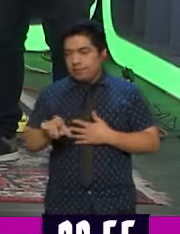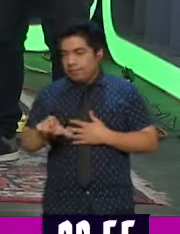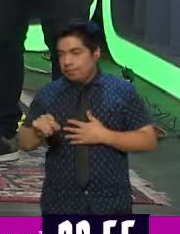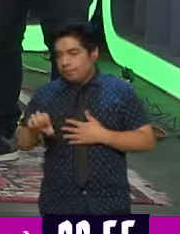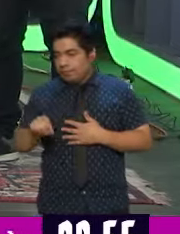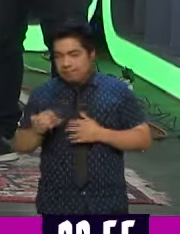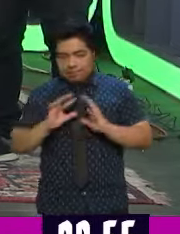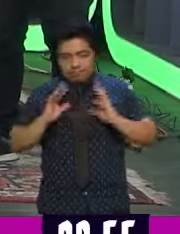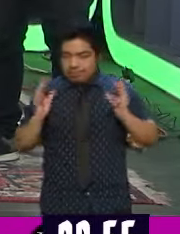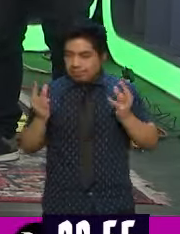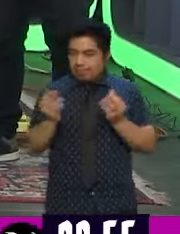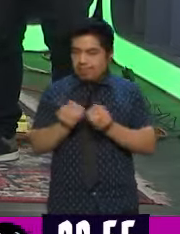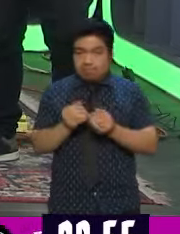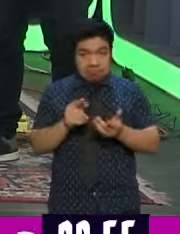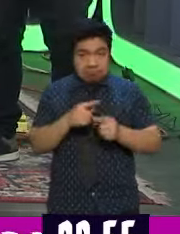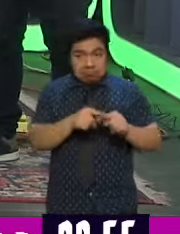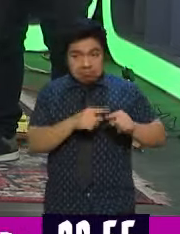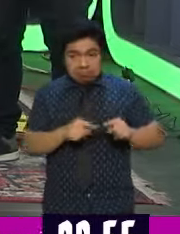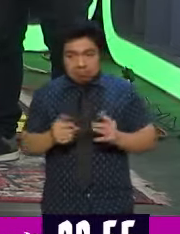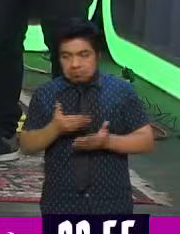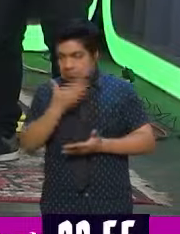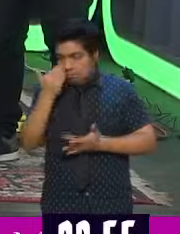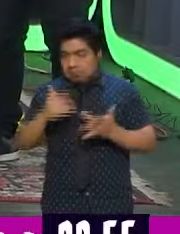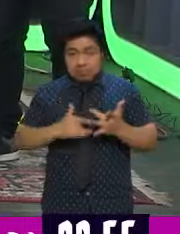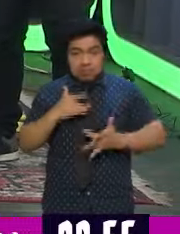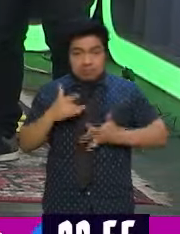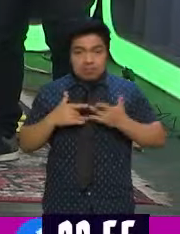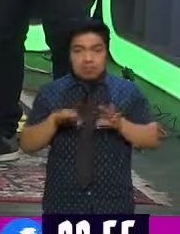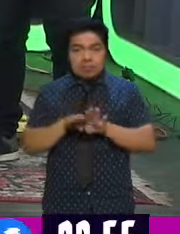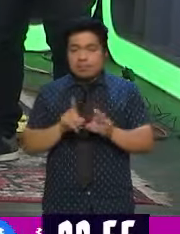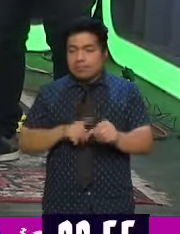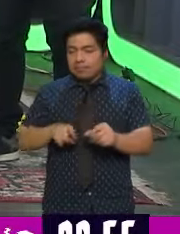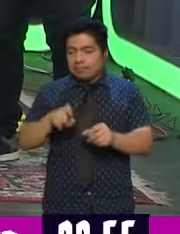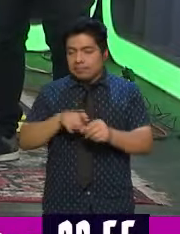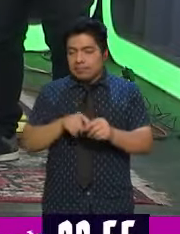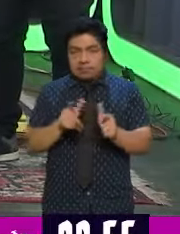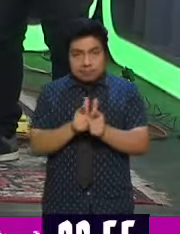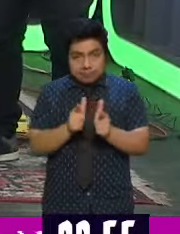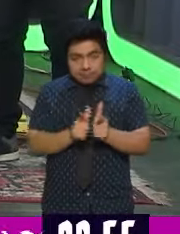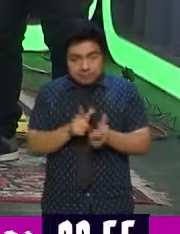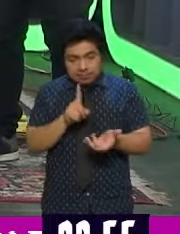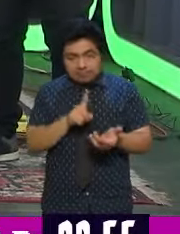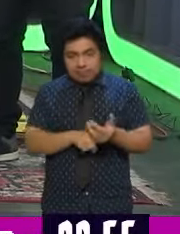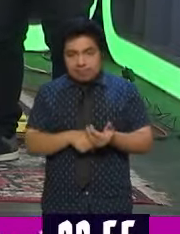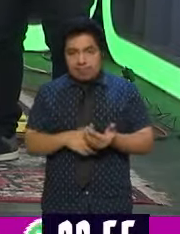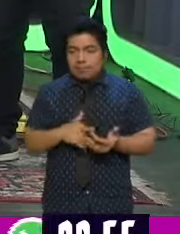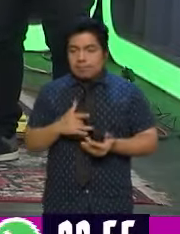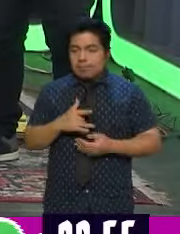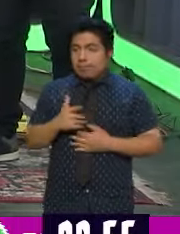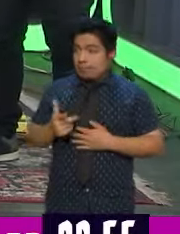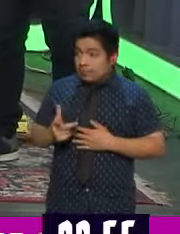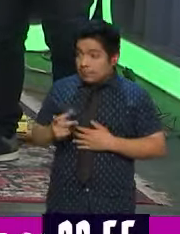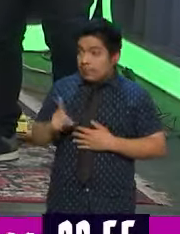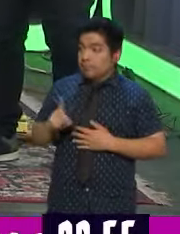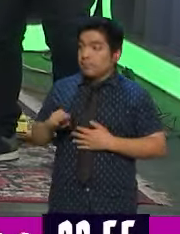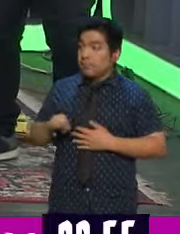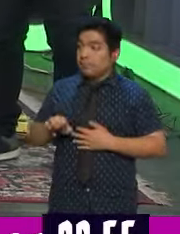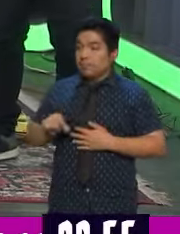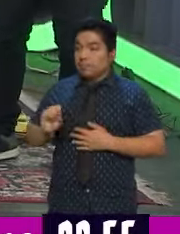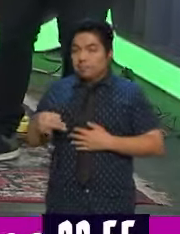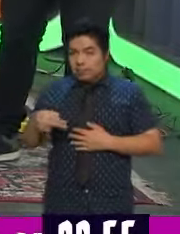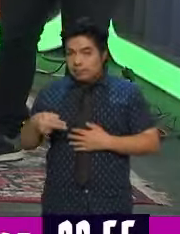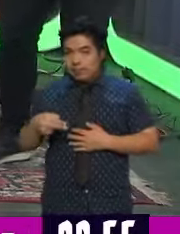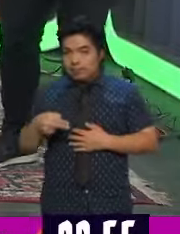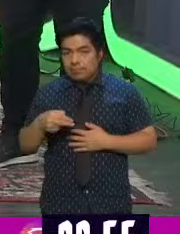Una dimensión en la que alguien quien no se sienta como parte de algún malditas grupo drogas. Algo, Son, no, qué mal. Son una dimensión, yo no